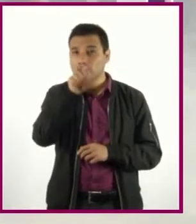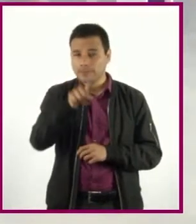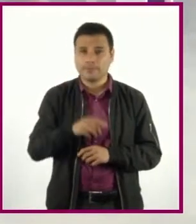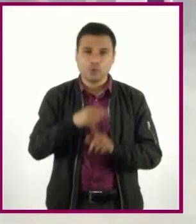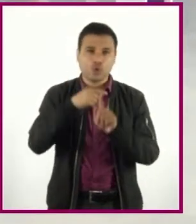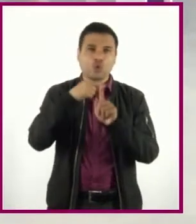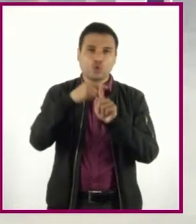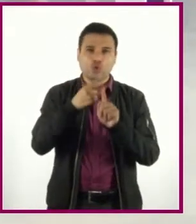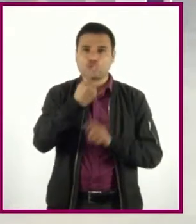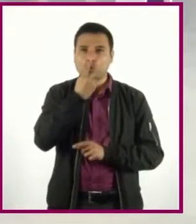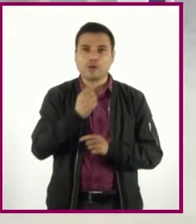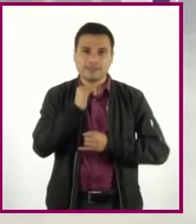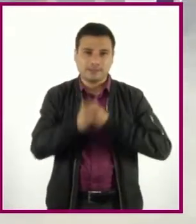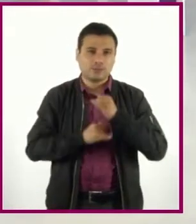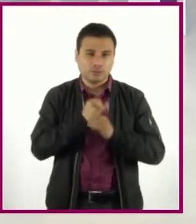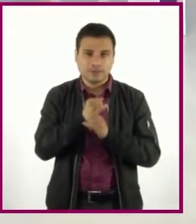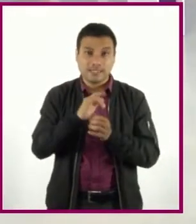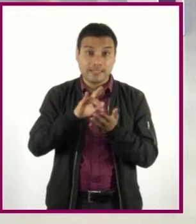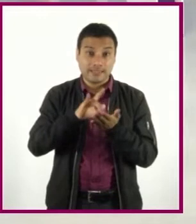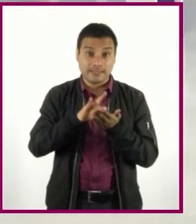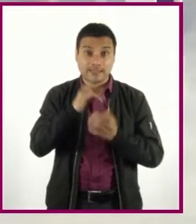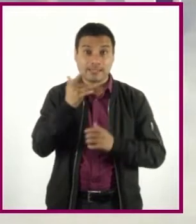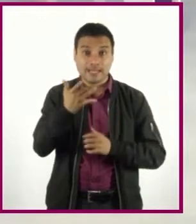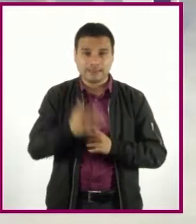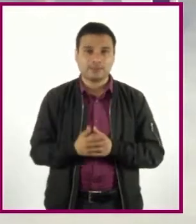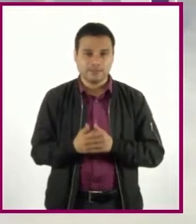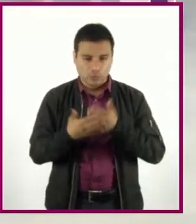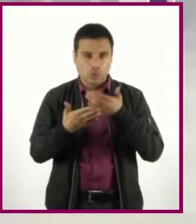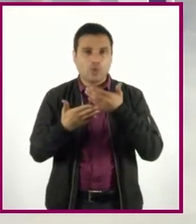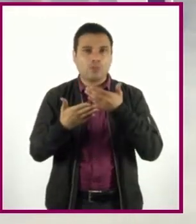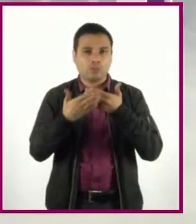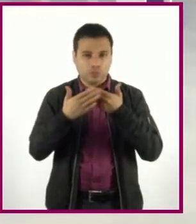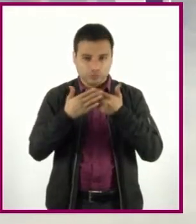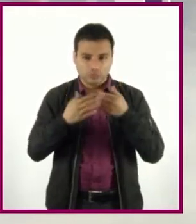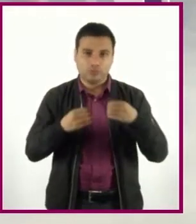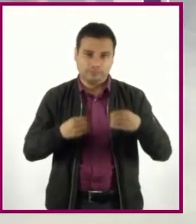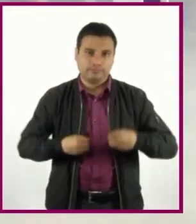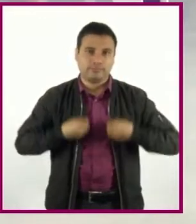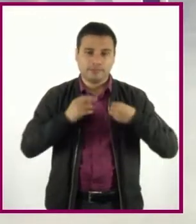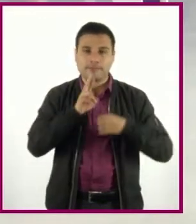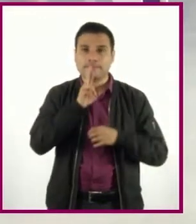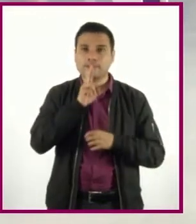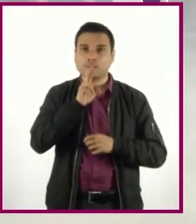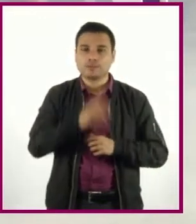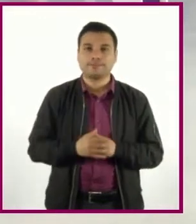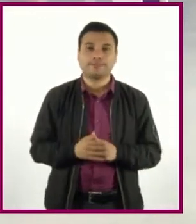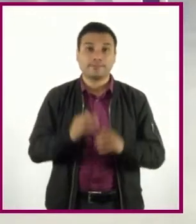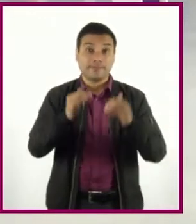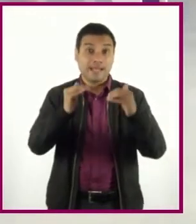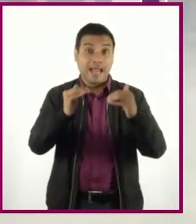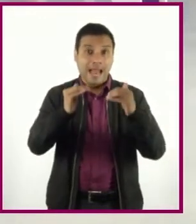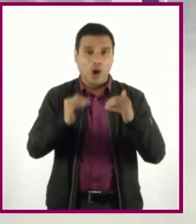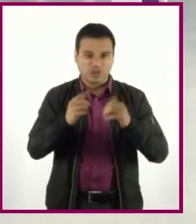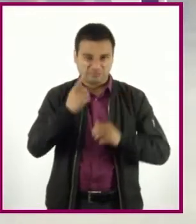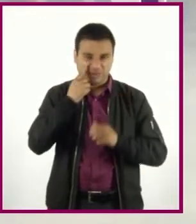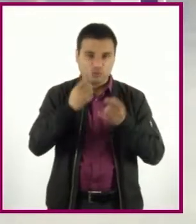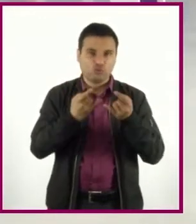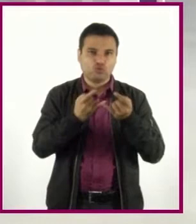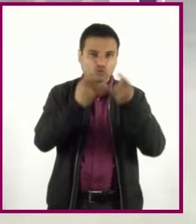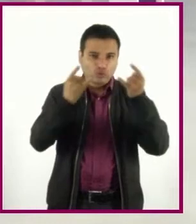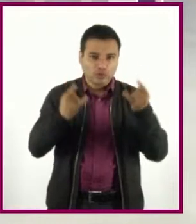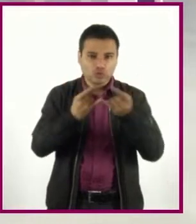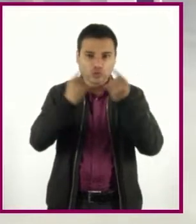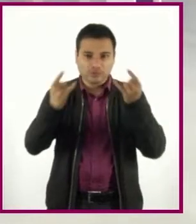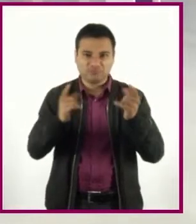Roja Internacional, y que esperan reconstruir sus vidas pronto. A continuación, algunas breves historias que pueden